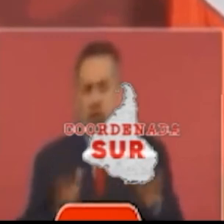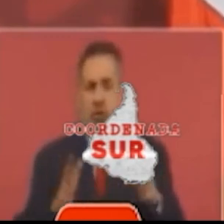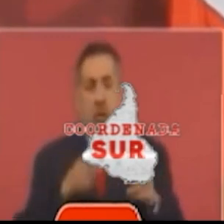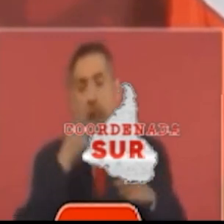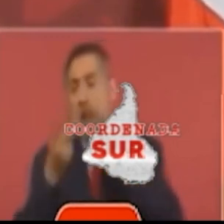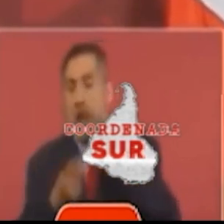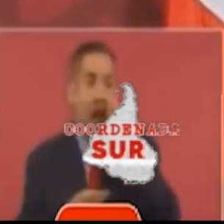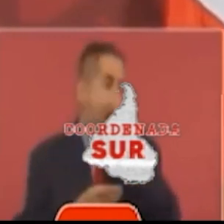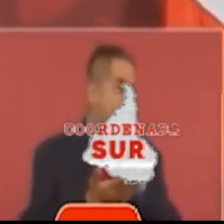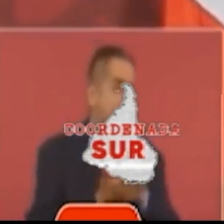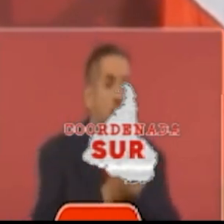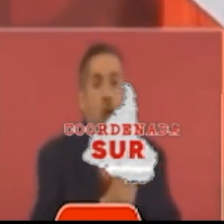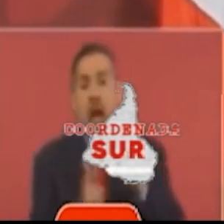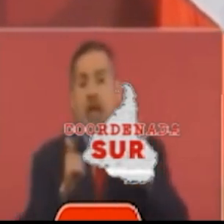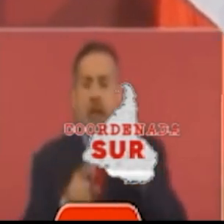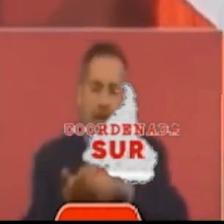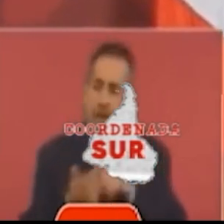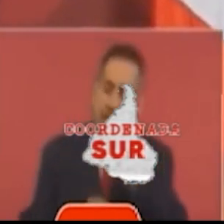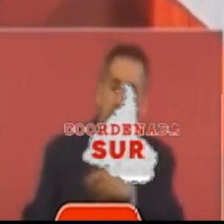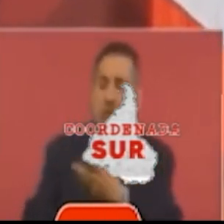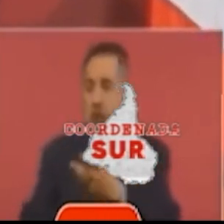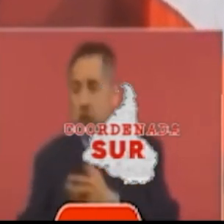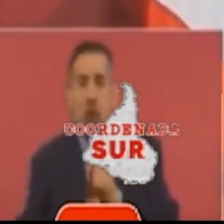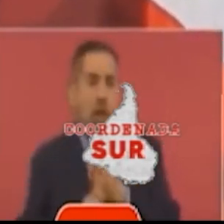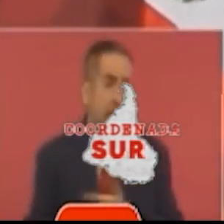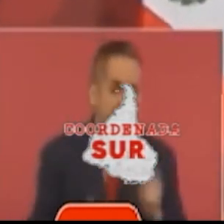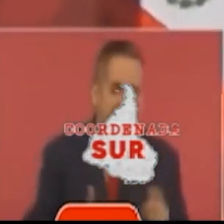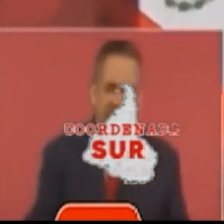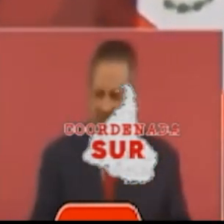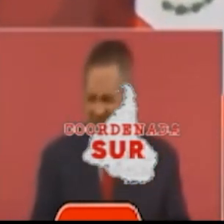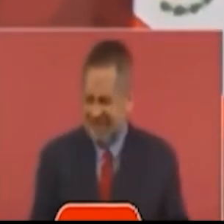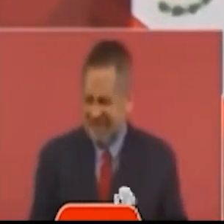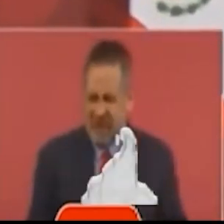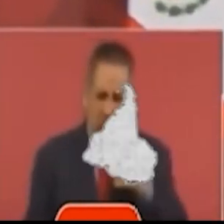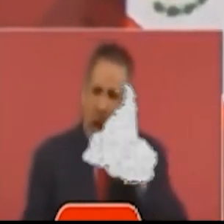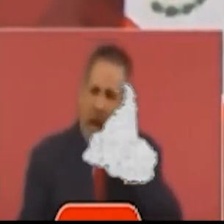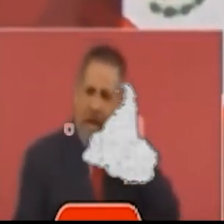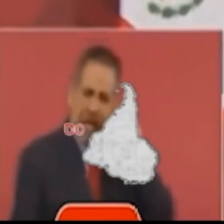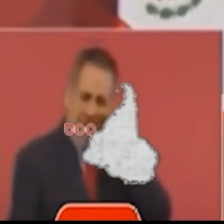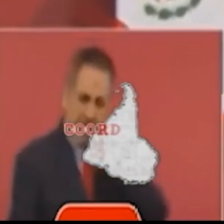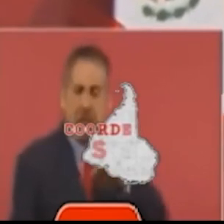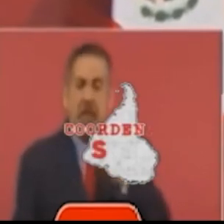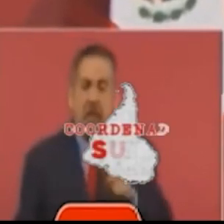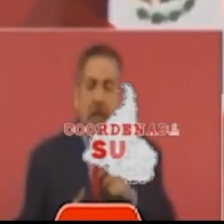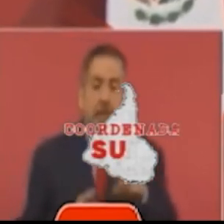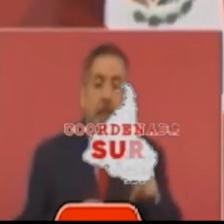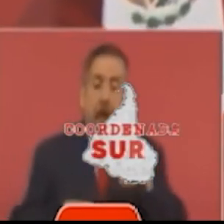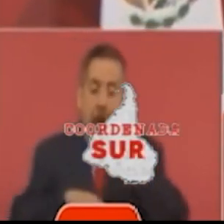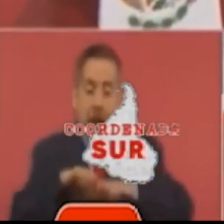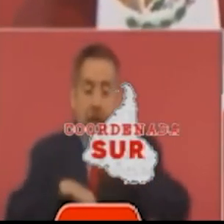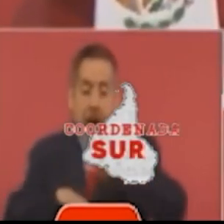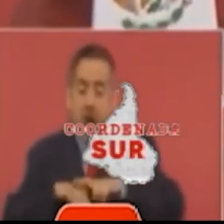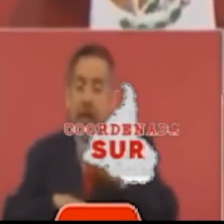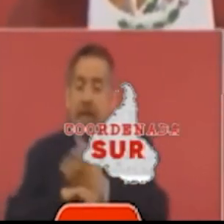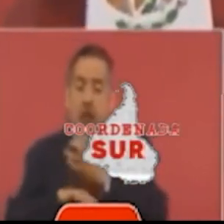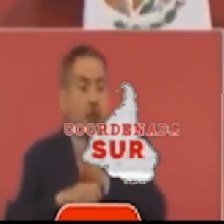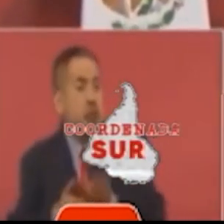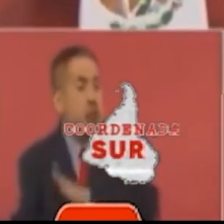Hablan de democracia también en Estados Unidos y de libertad. Estaba yo viendo ayer una visita que hace la embajadora de Estados